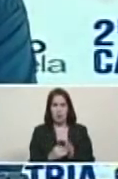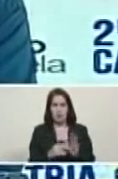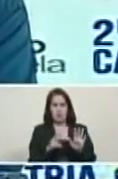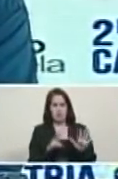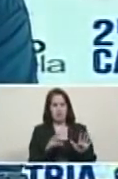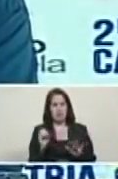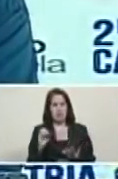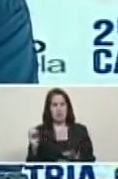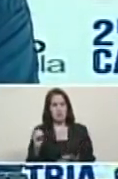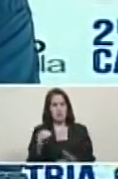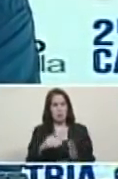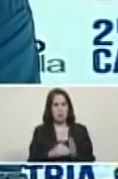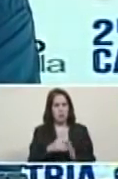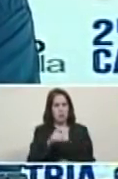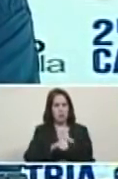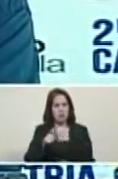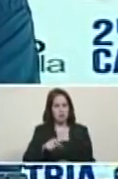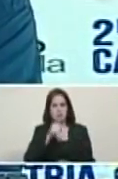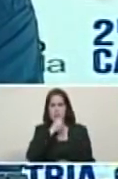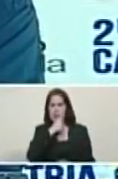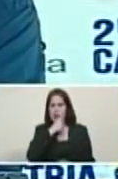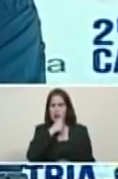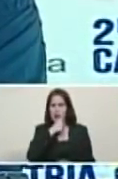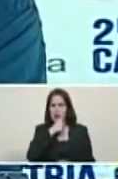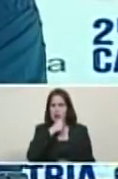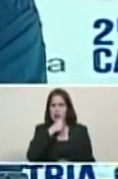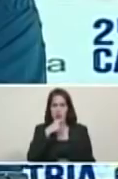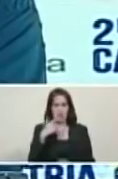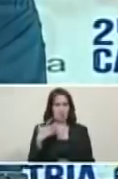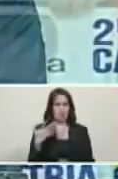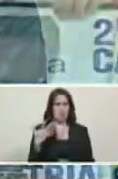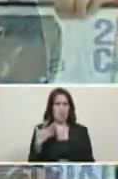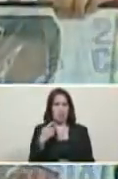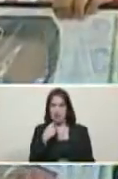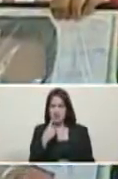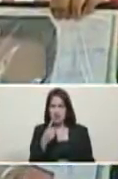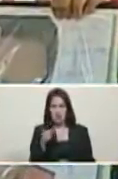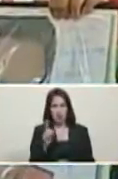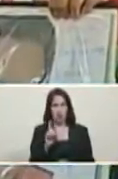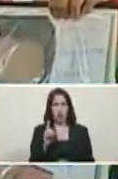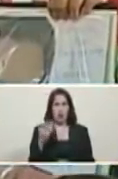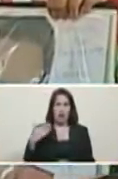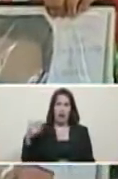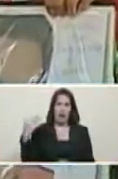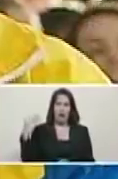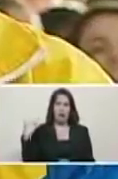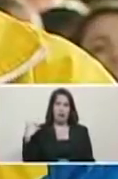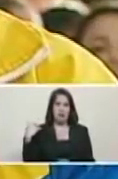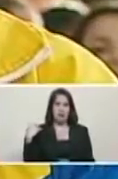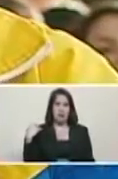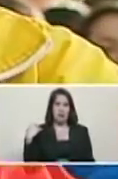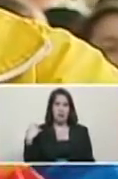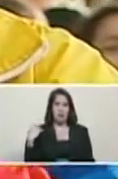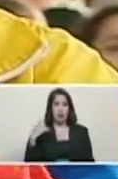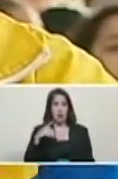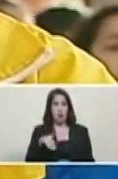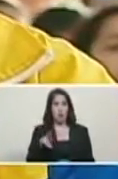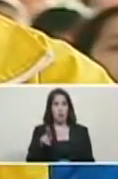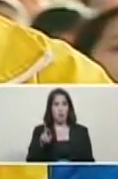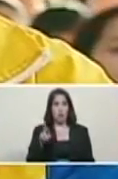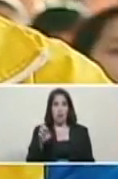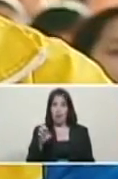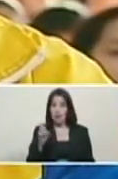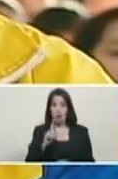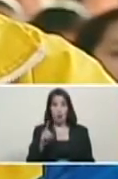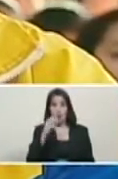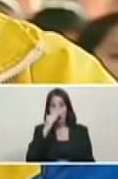700 mil pures. Y ahora no que falta. Así, ¿verdad? Eso era en la época. No, pures no, somos adultos